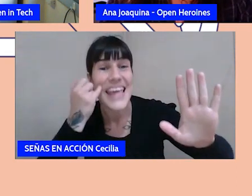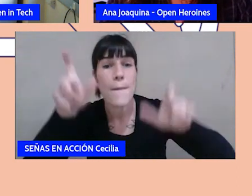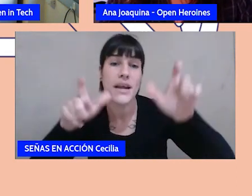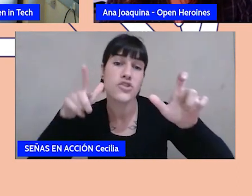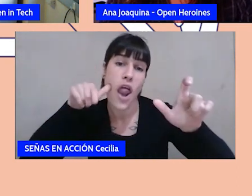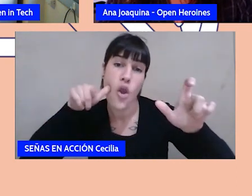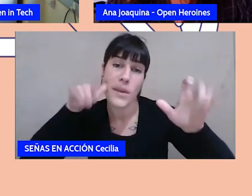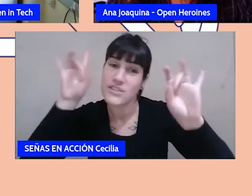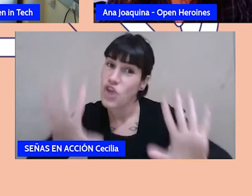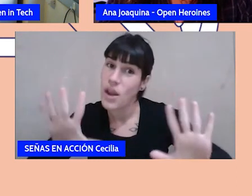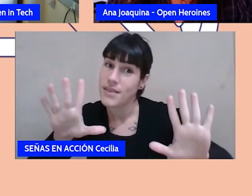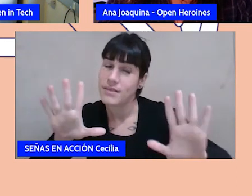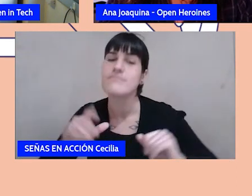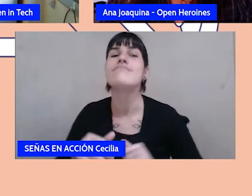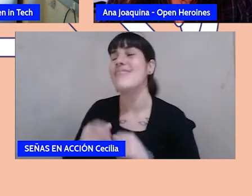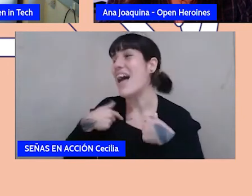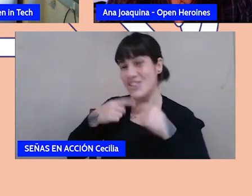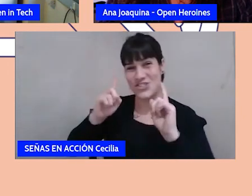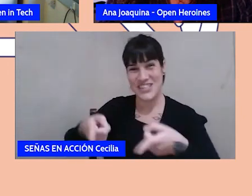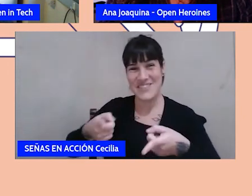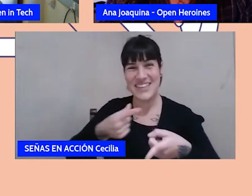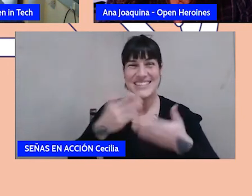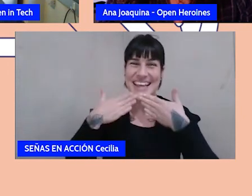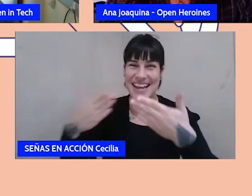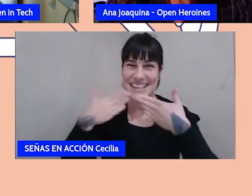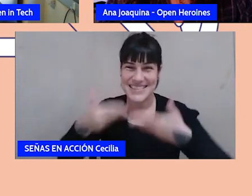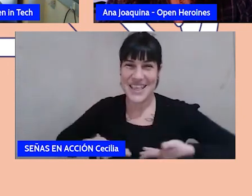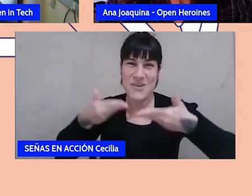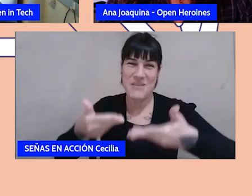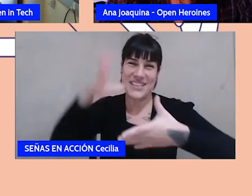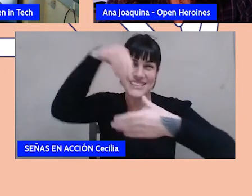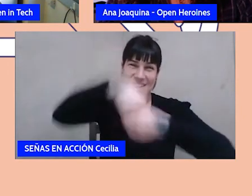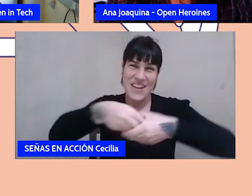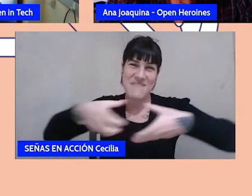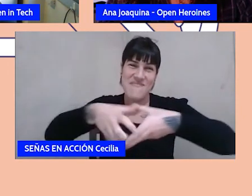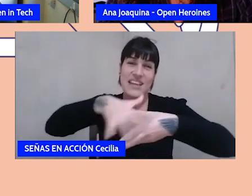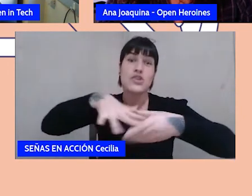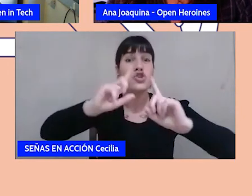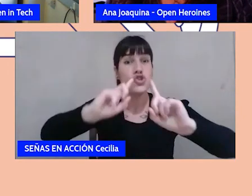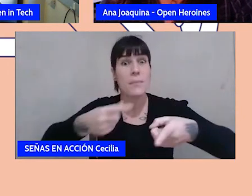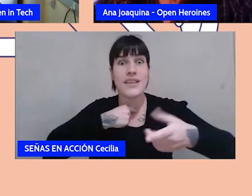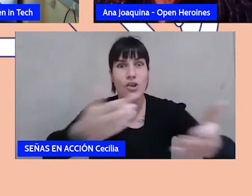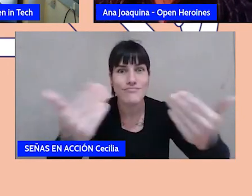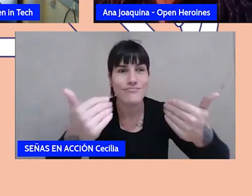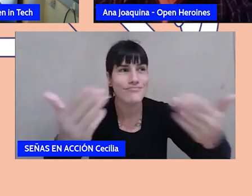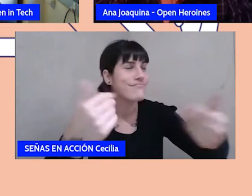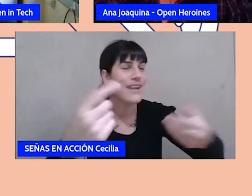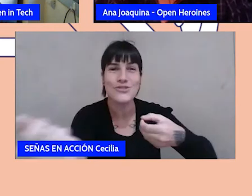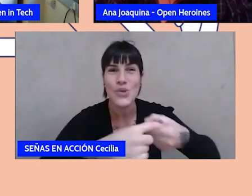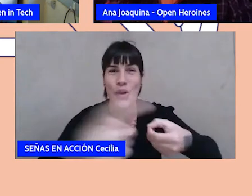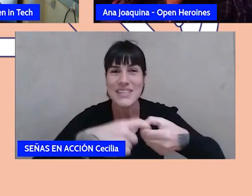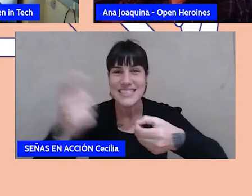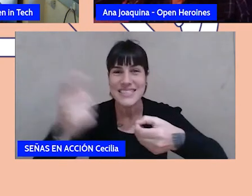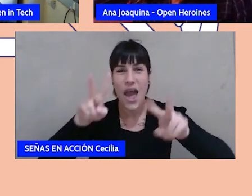Yo también estoy muy agradecida por la invitación y por este espacio. Igual yo hago una invitación a unirse a World Pulse. Como les decía, se